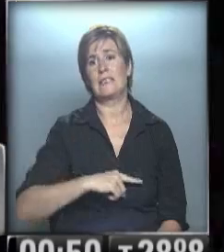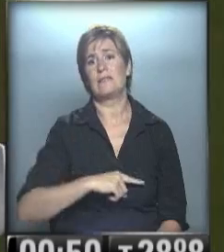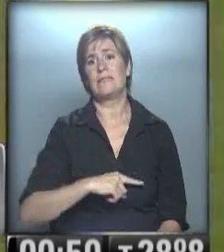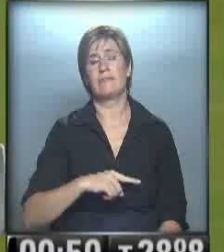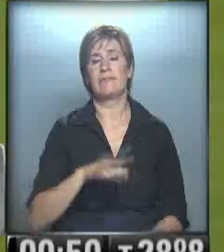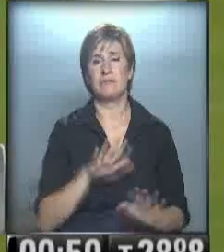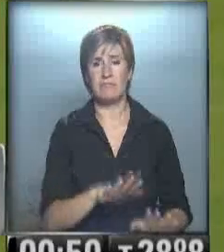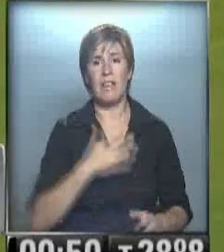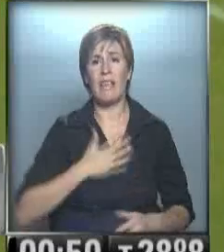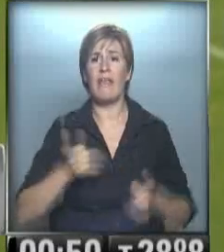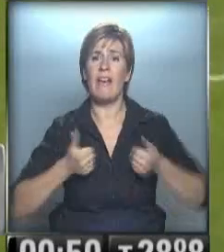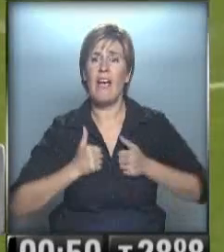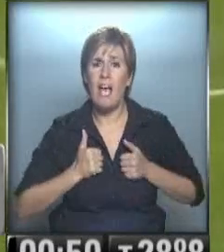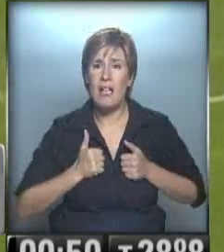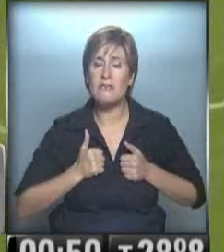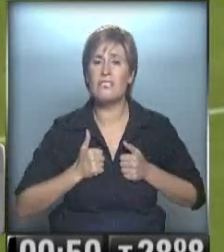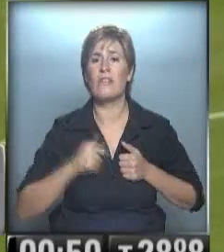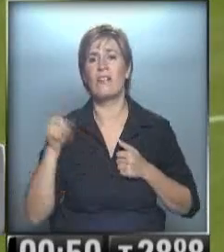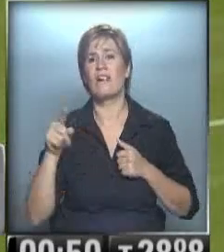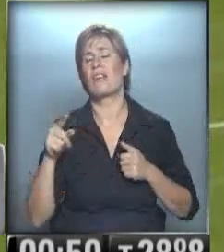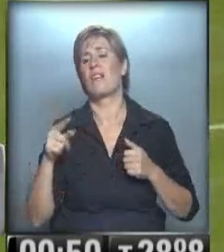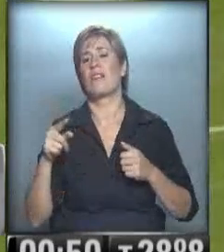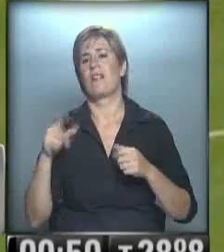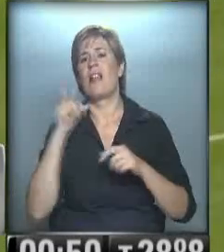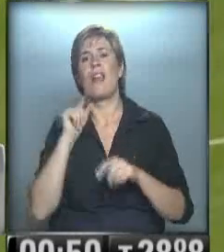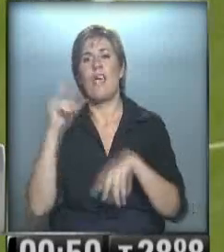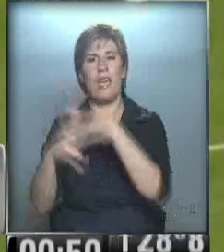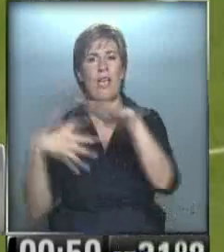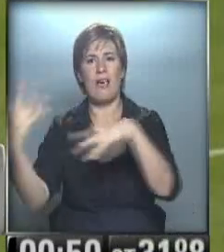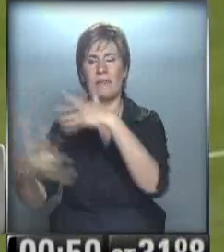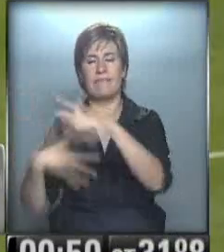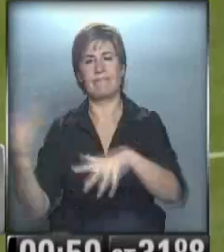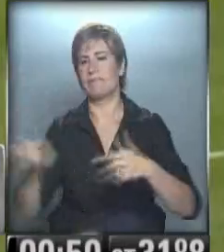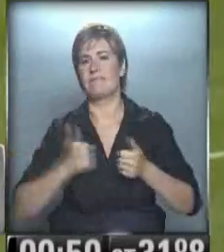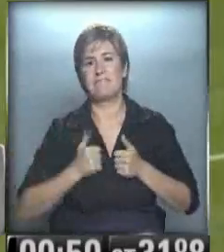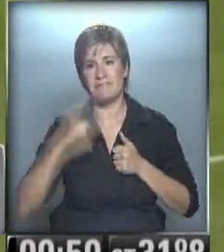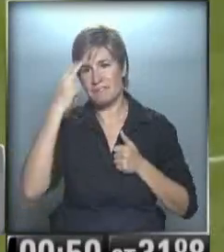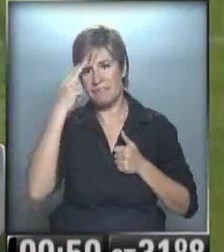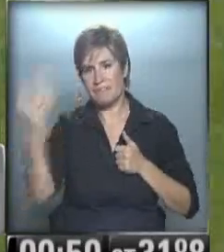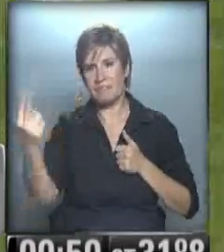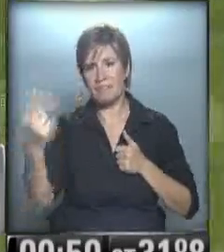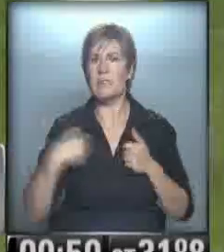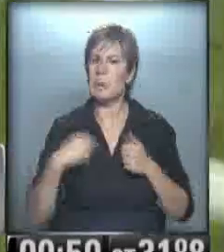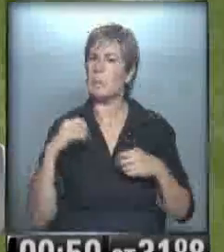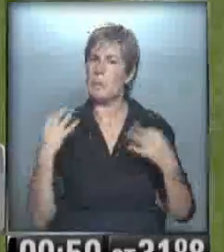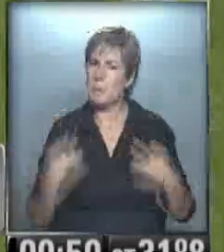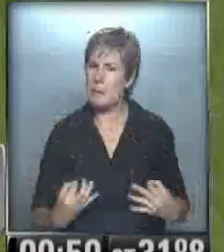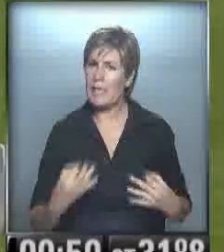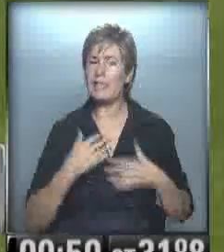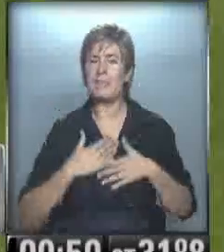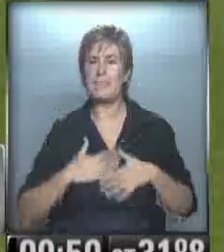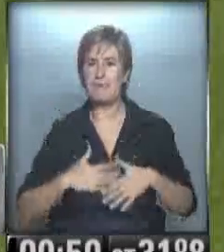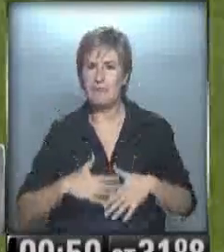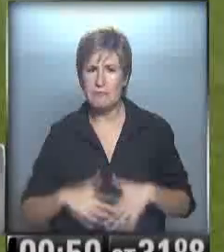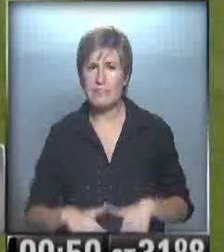de todo el lío, por decirlo de alguna manera, me hizo muy bien, me hizo más allá de lo malo, me